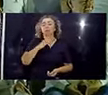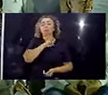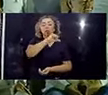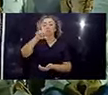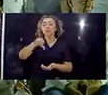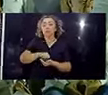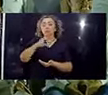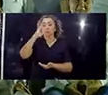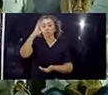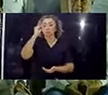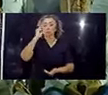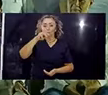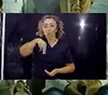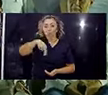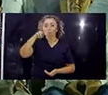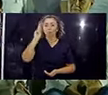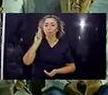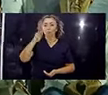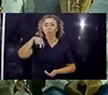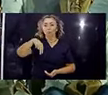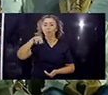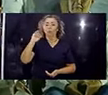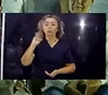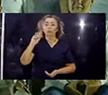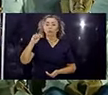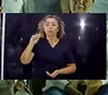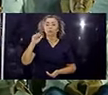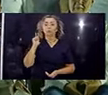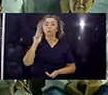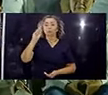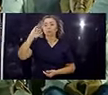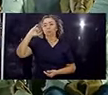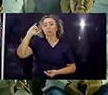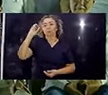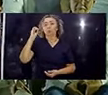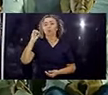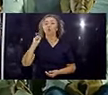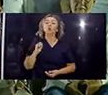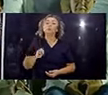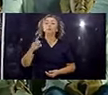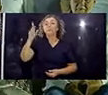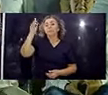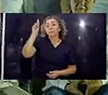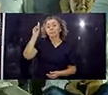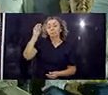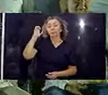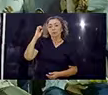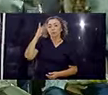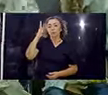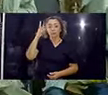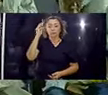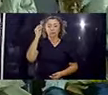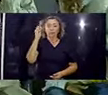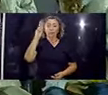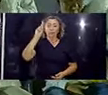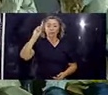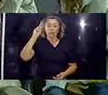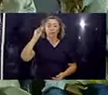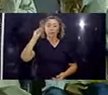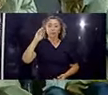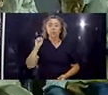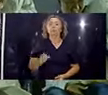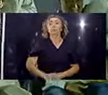una actividad Los pilares centros el sur de m les parece bien o